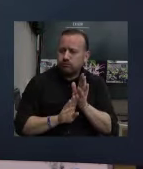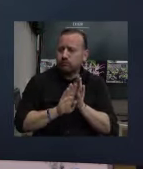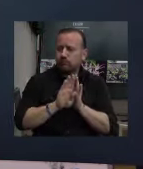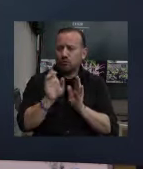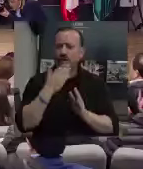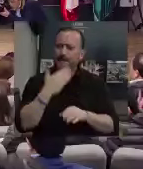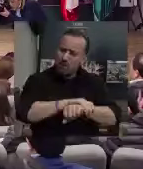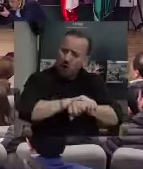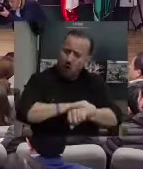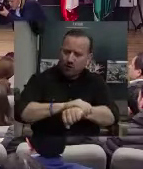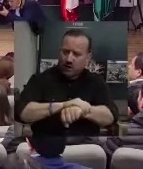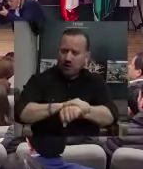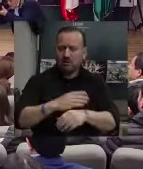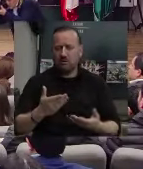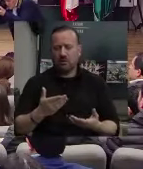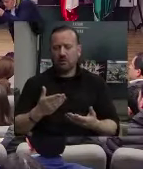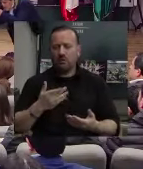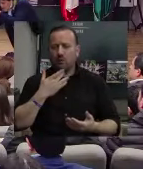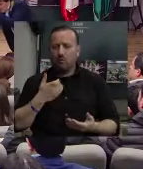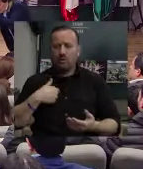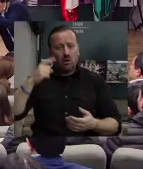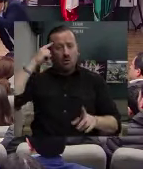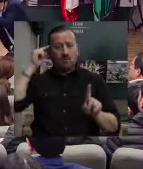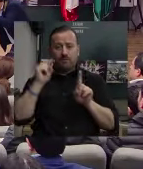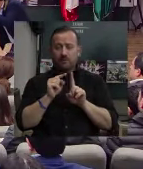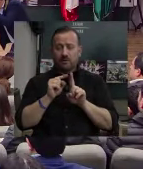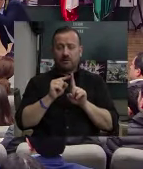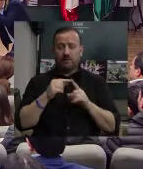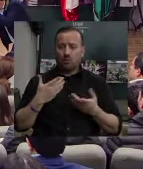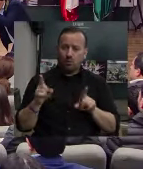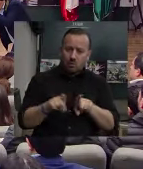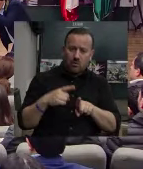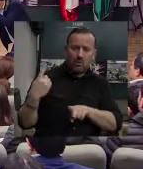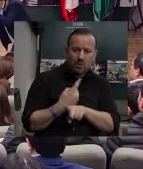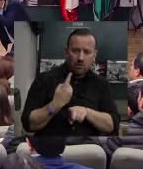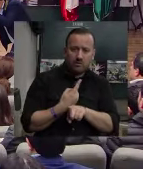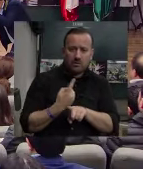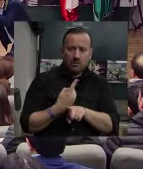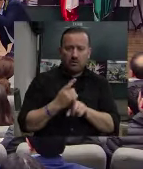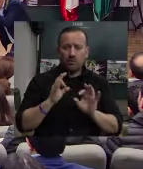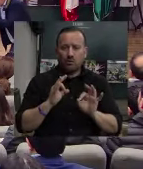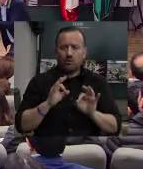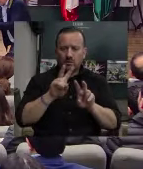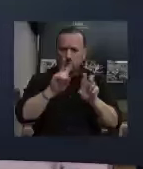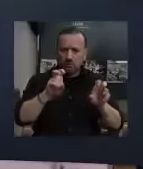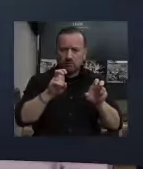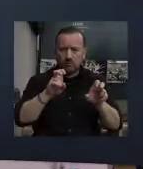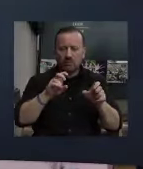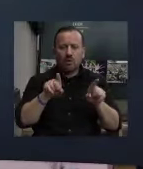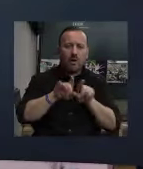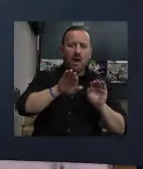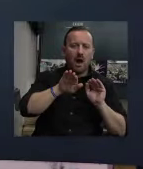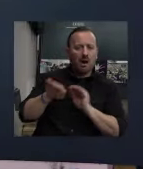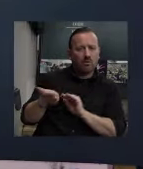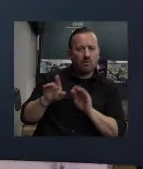una obligación moral vamos a ver por qué nuestro propósito también habla justamente que eh guarda relación con favorecer el